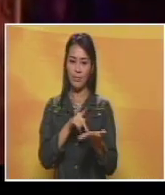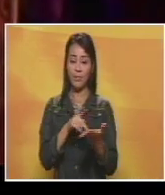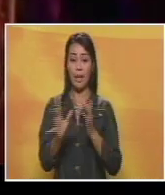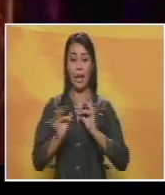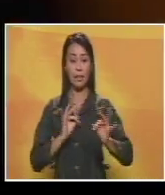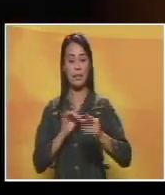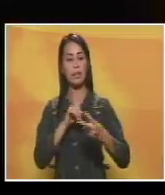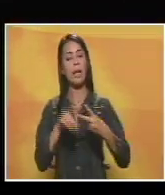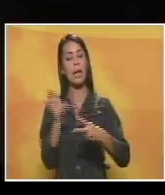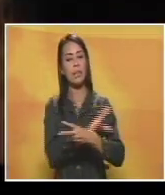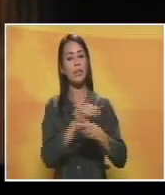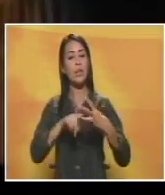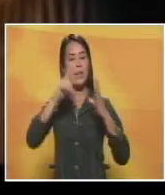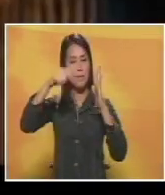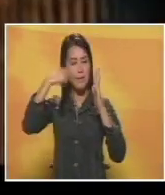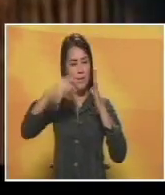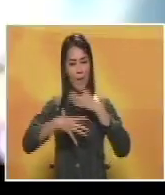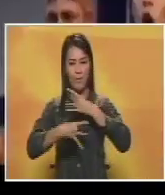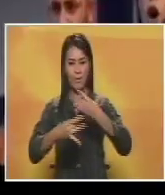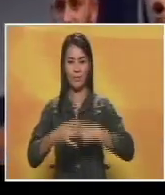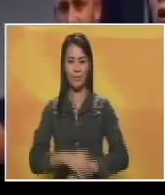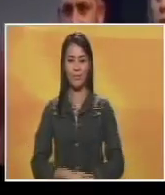artista, canción y video favorito.